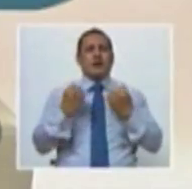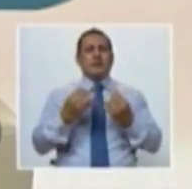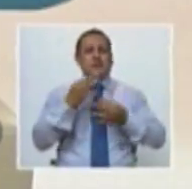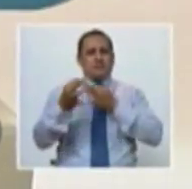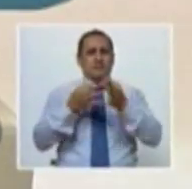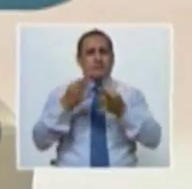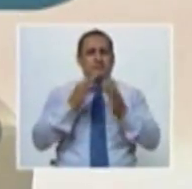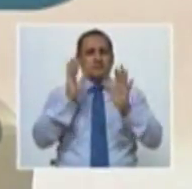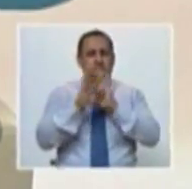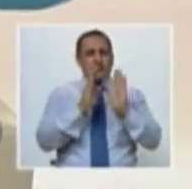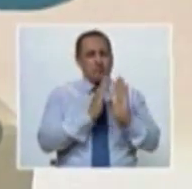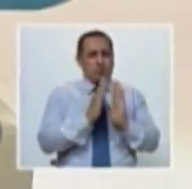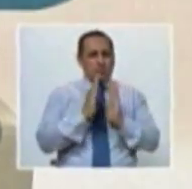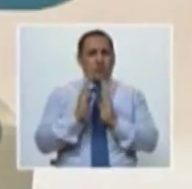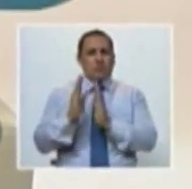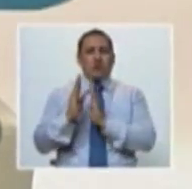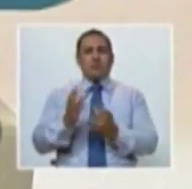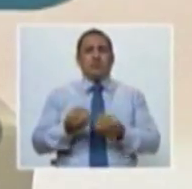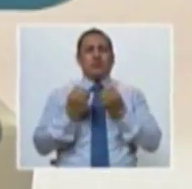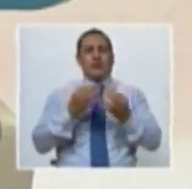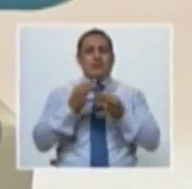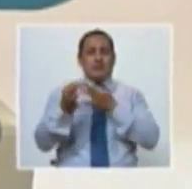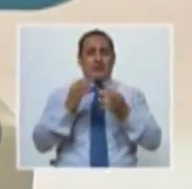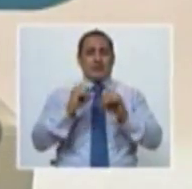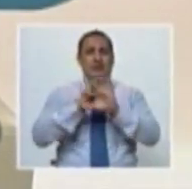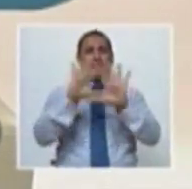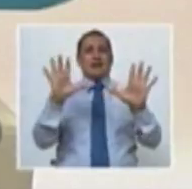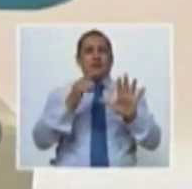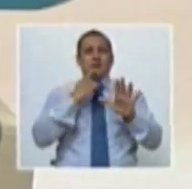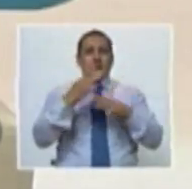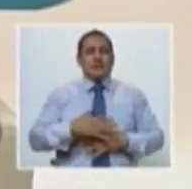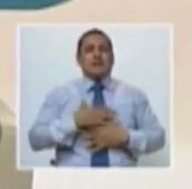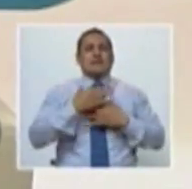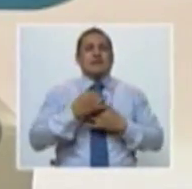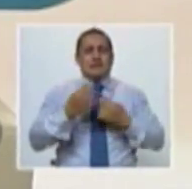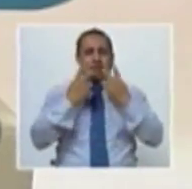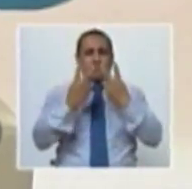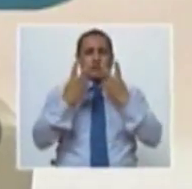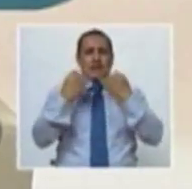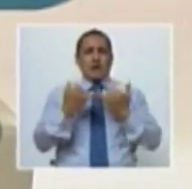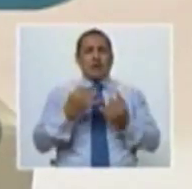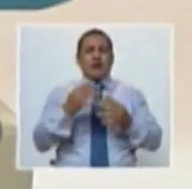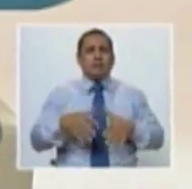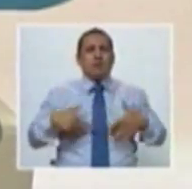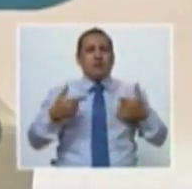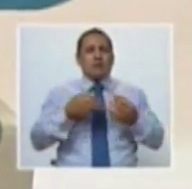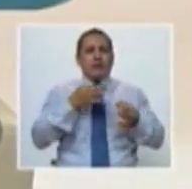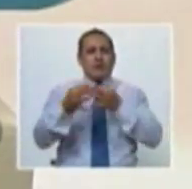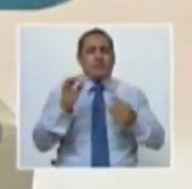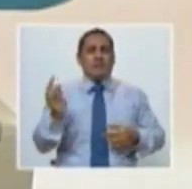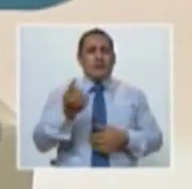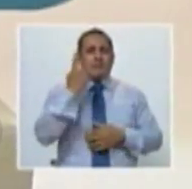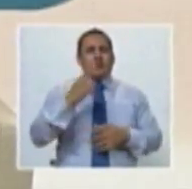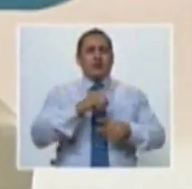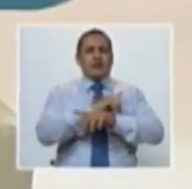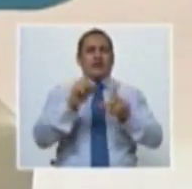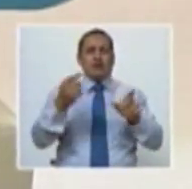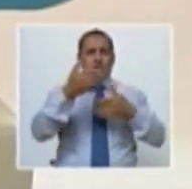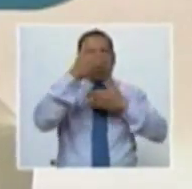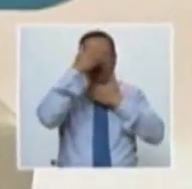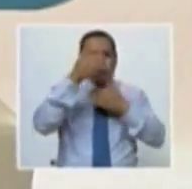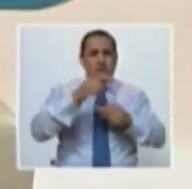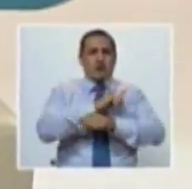si me permite, poco a poco, porque de hecho el panorama es interesante en la medida que podemos decir en principio que ni